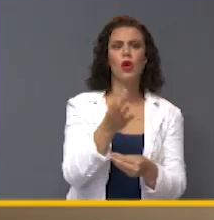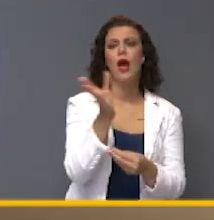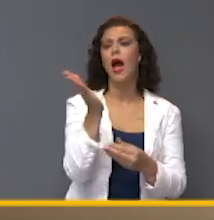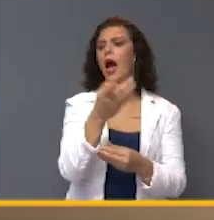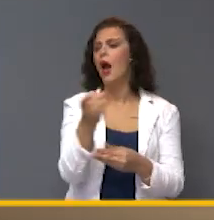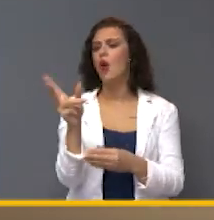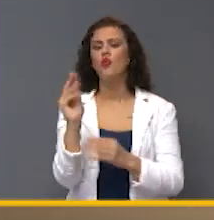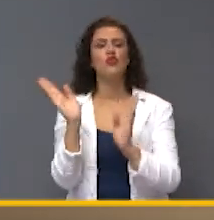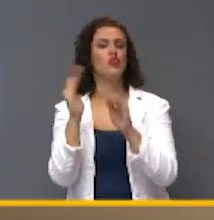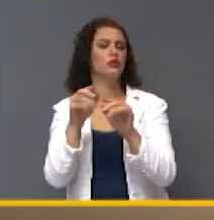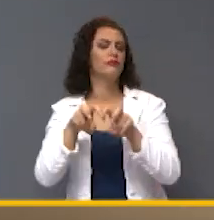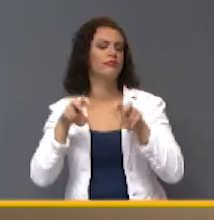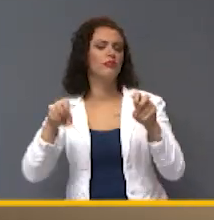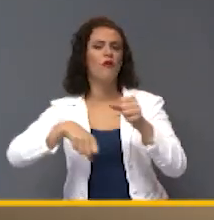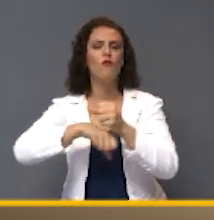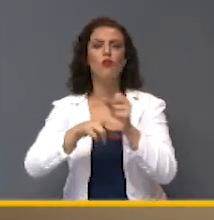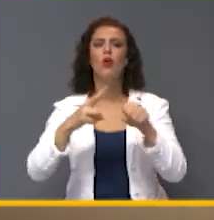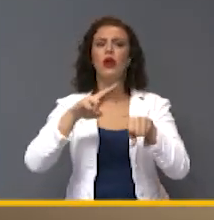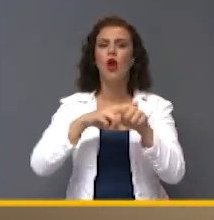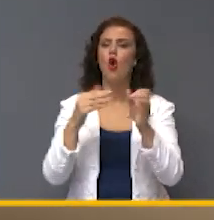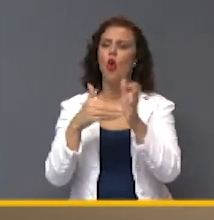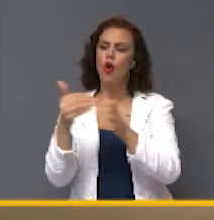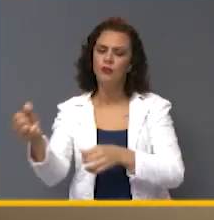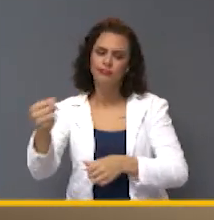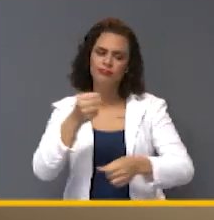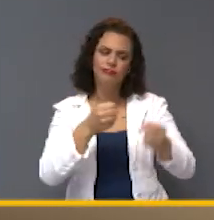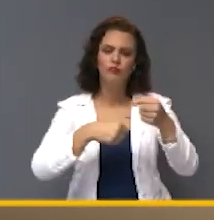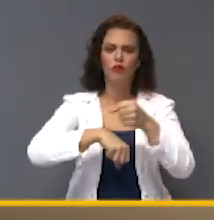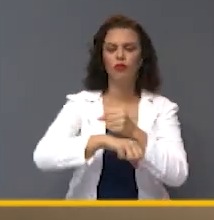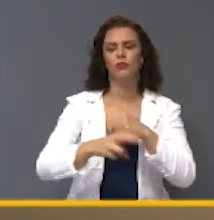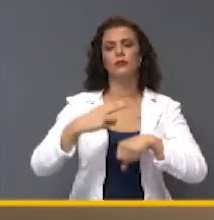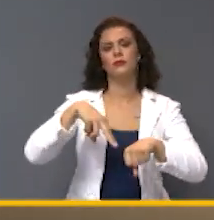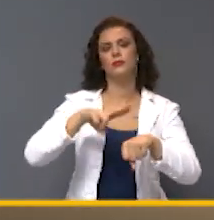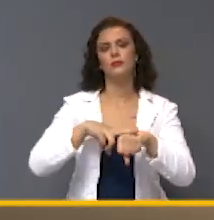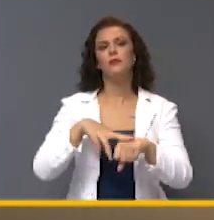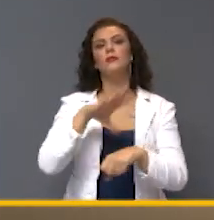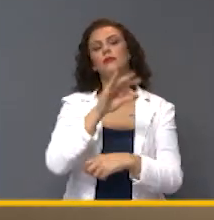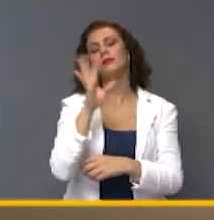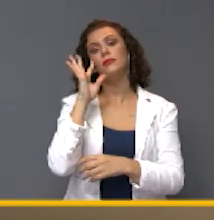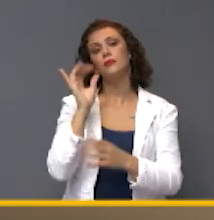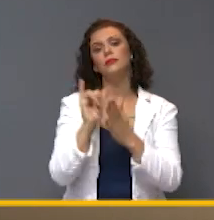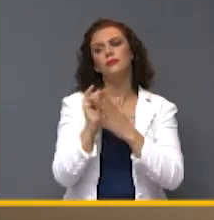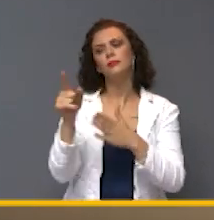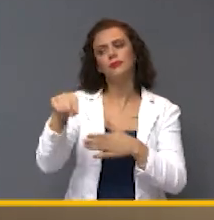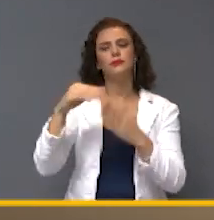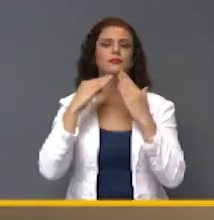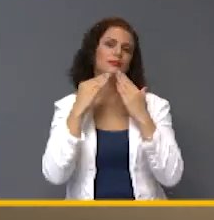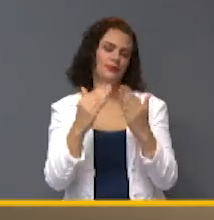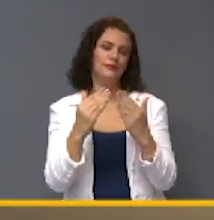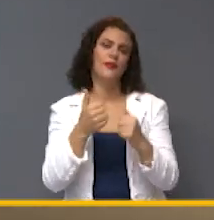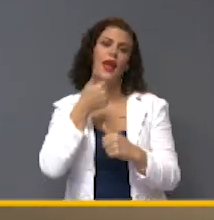estaban en la vitrina del fútbol nacional y los volvimos a meter en la vitrina del fútbol nacional y creo que eso lo agradecen ellos.